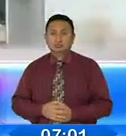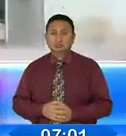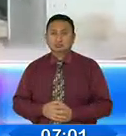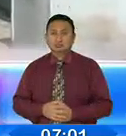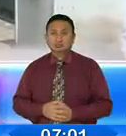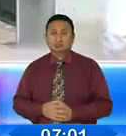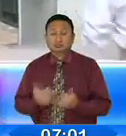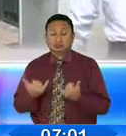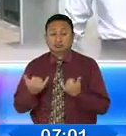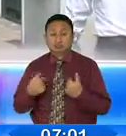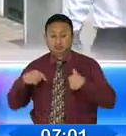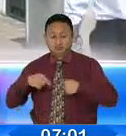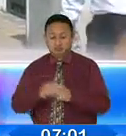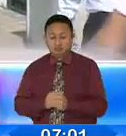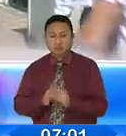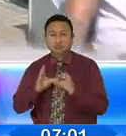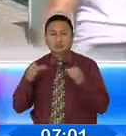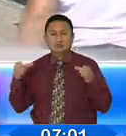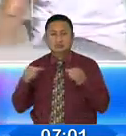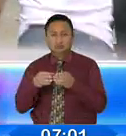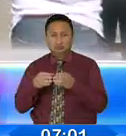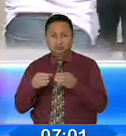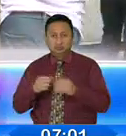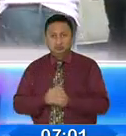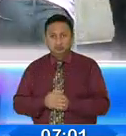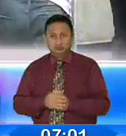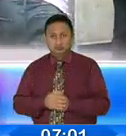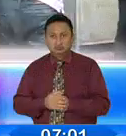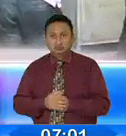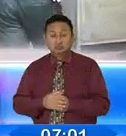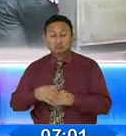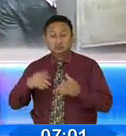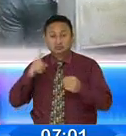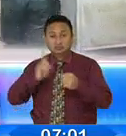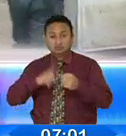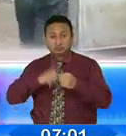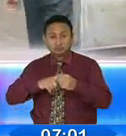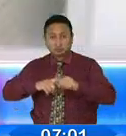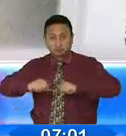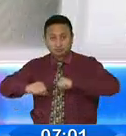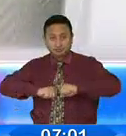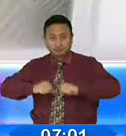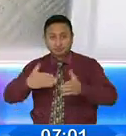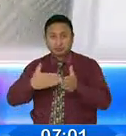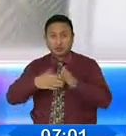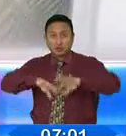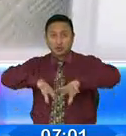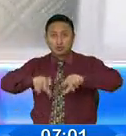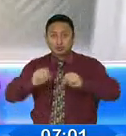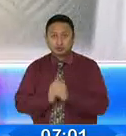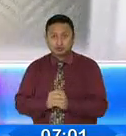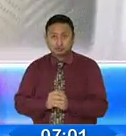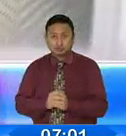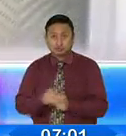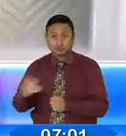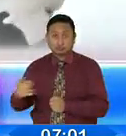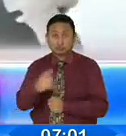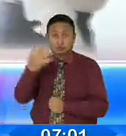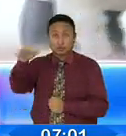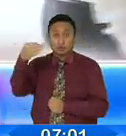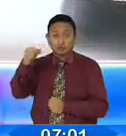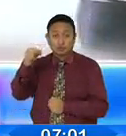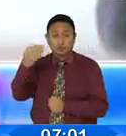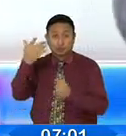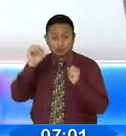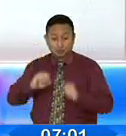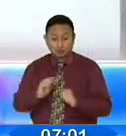Esta vez se trató de quienes conforman el colectivo ciudadano Quito en Acción contra la Corrupción, que no llegaron con las manos vacías, sino con un